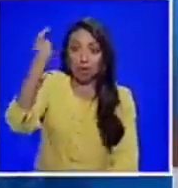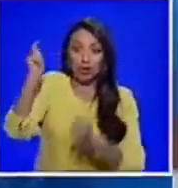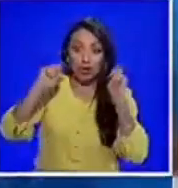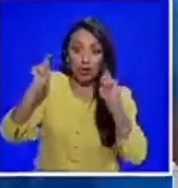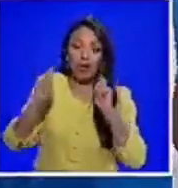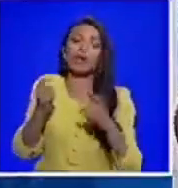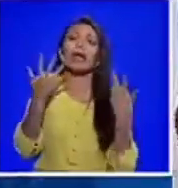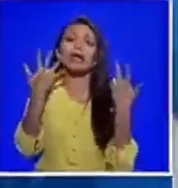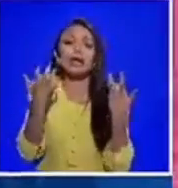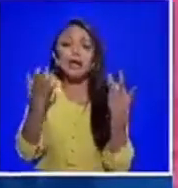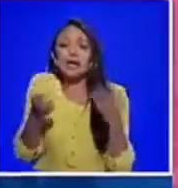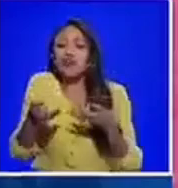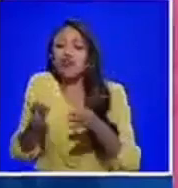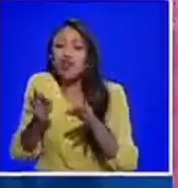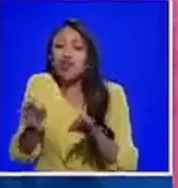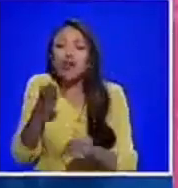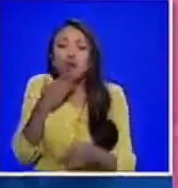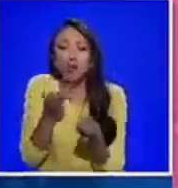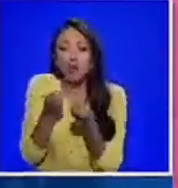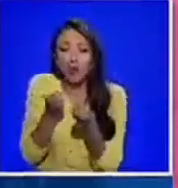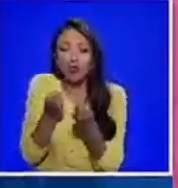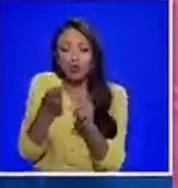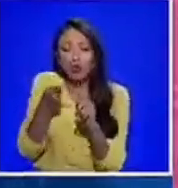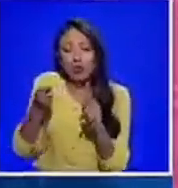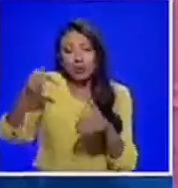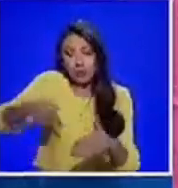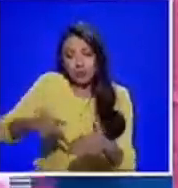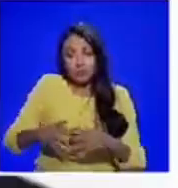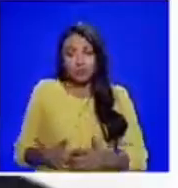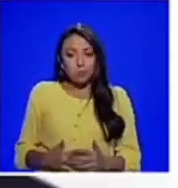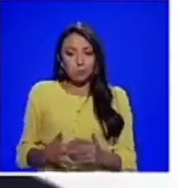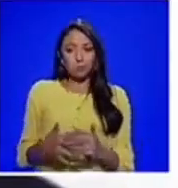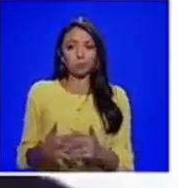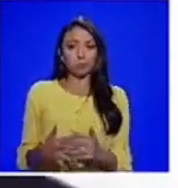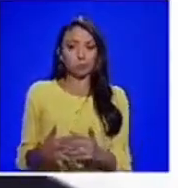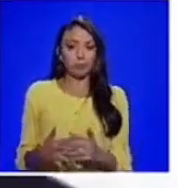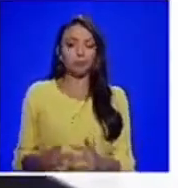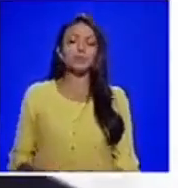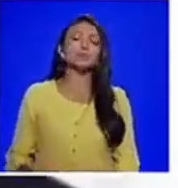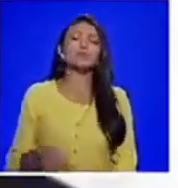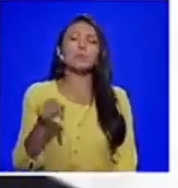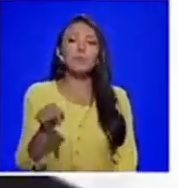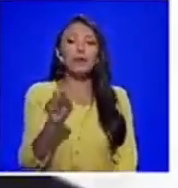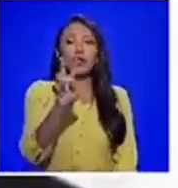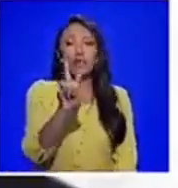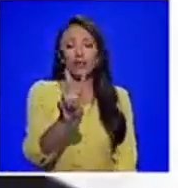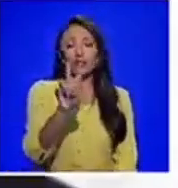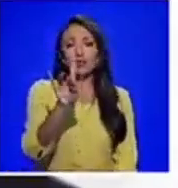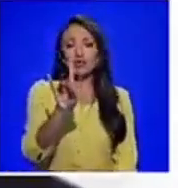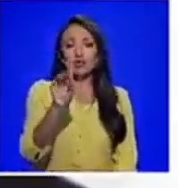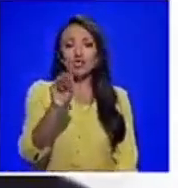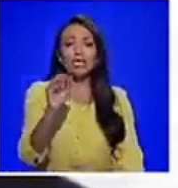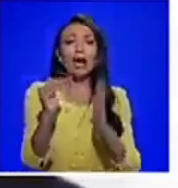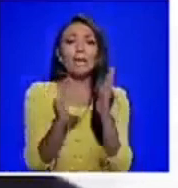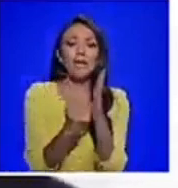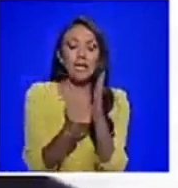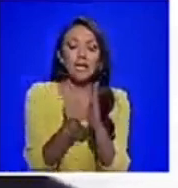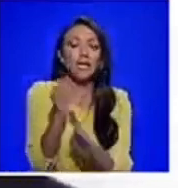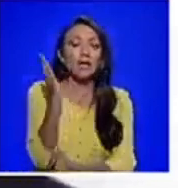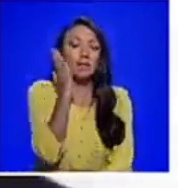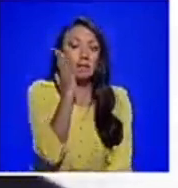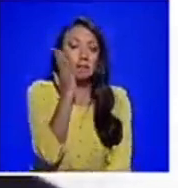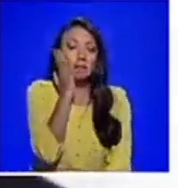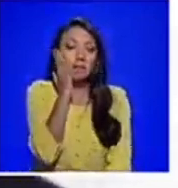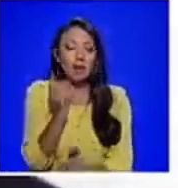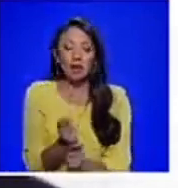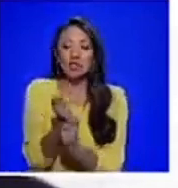establecer mecanismos para que los controles sean desde el embarazo de la madre. Que son 280 mil madres que recibieron